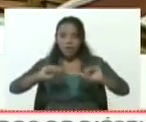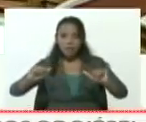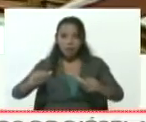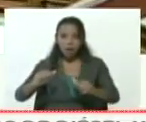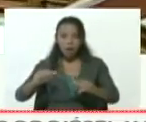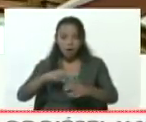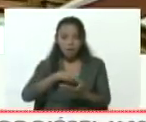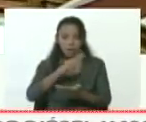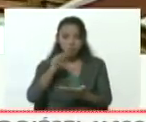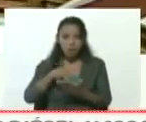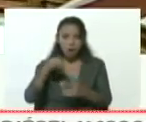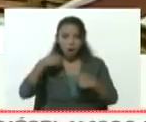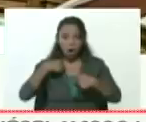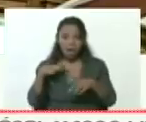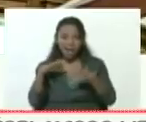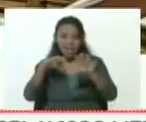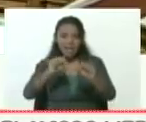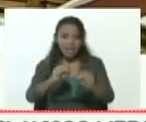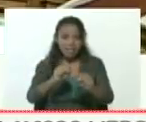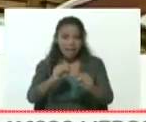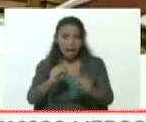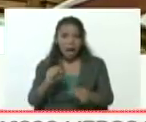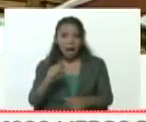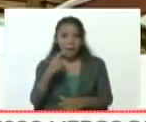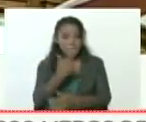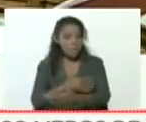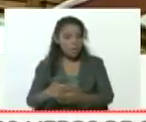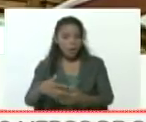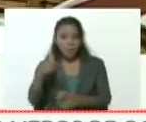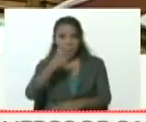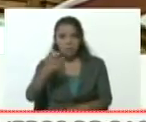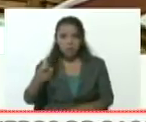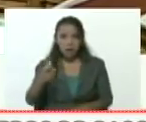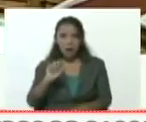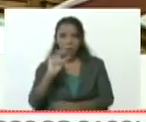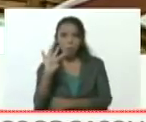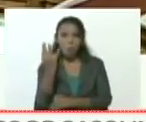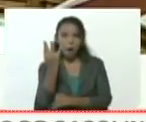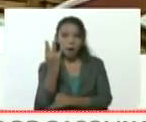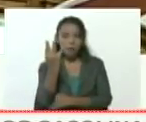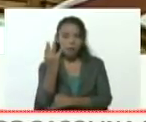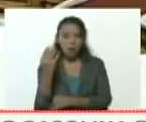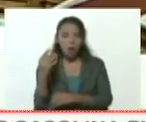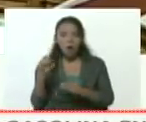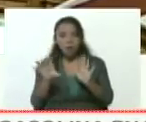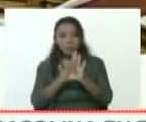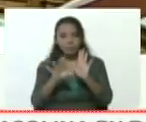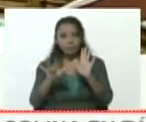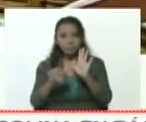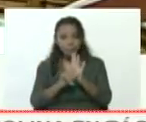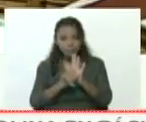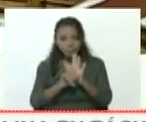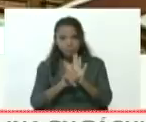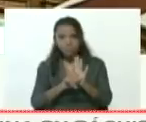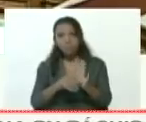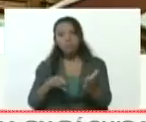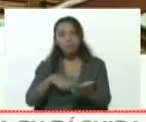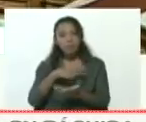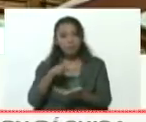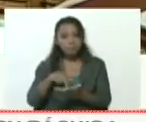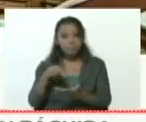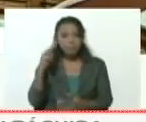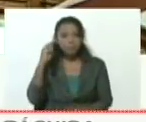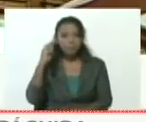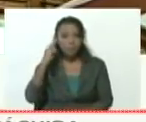a más de 2,000,000 de personas. Cuarto, publique ese presente acuerdo constituyente en la Gaceta Oficial de la República Bolivariana de